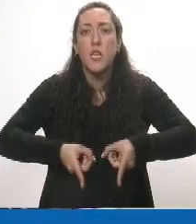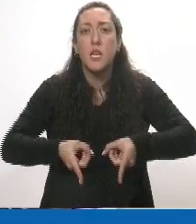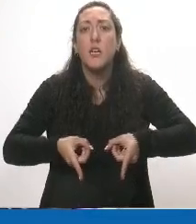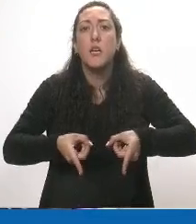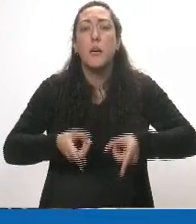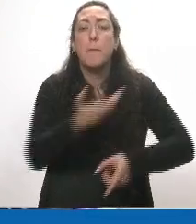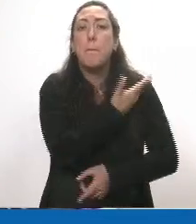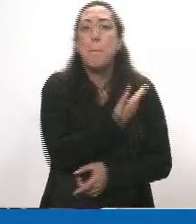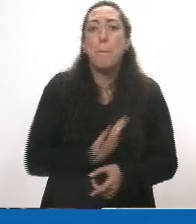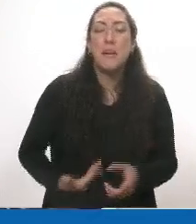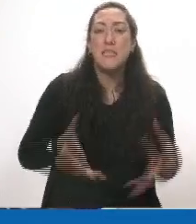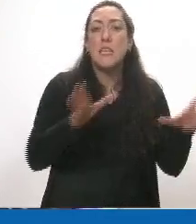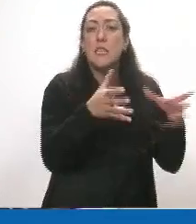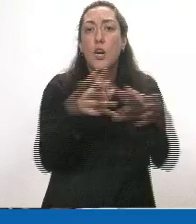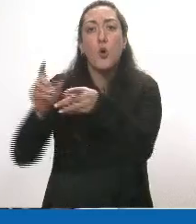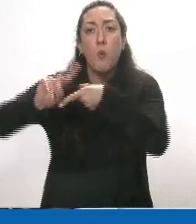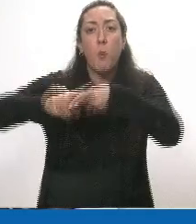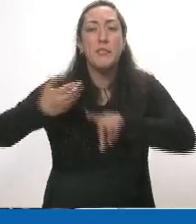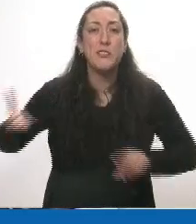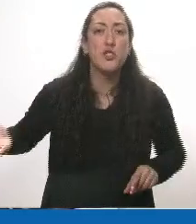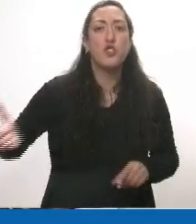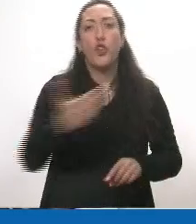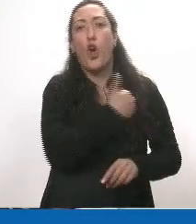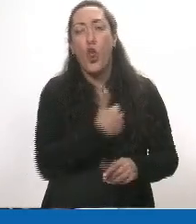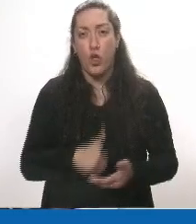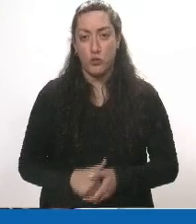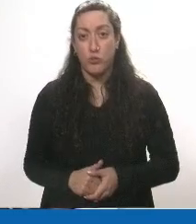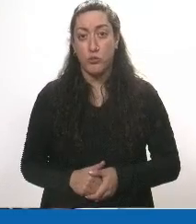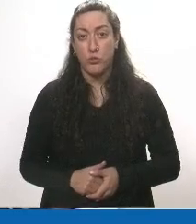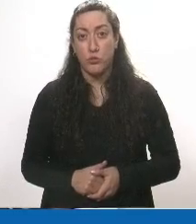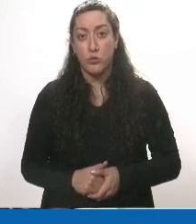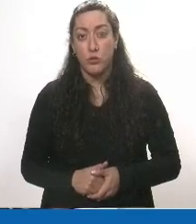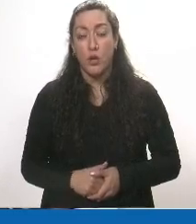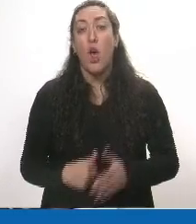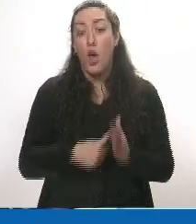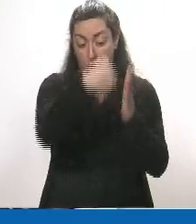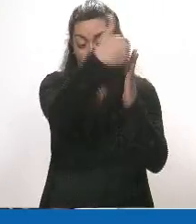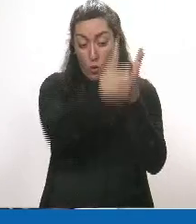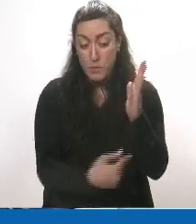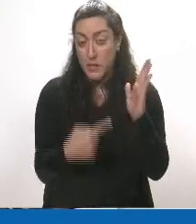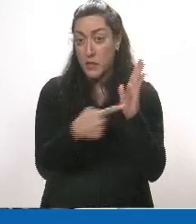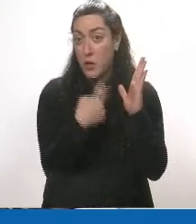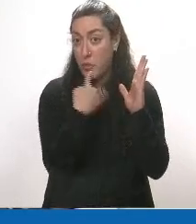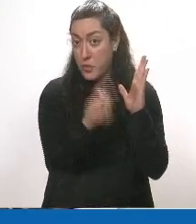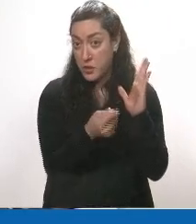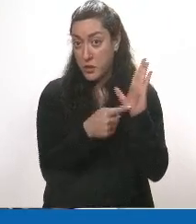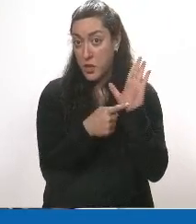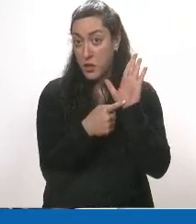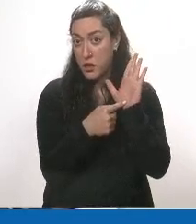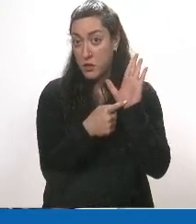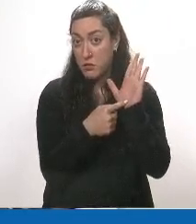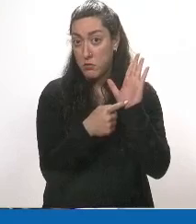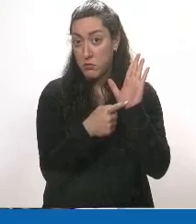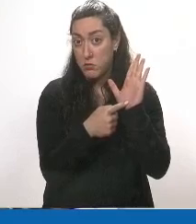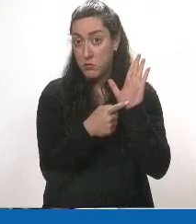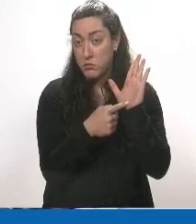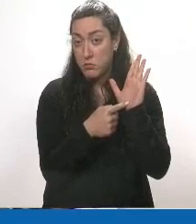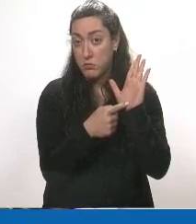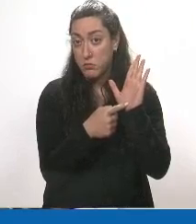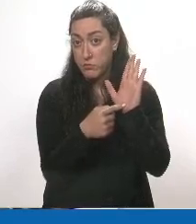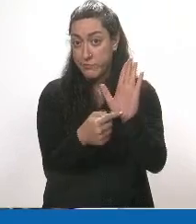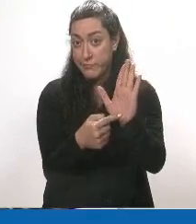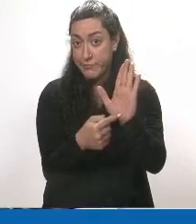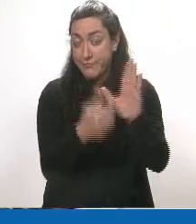a los presidentes de bloque, según consta en la documentación que tengo en mis manos.